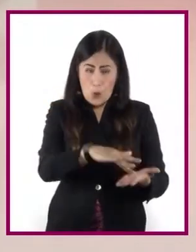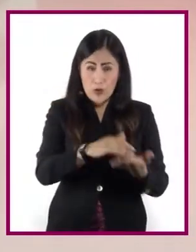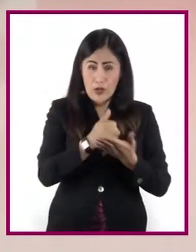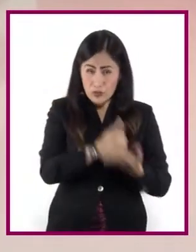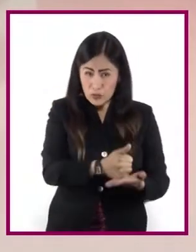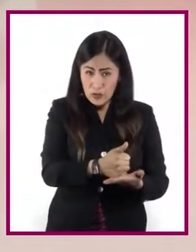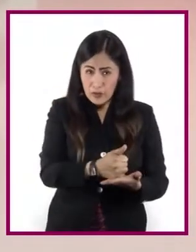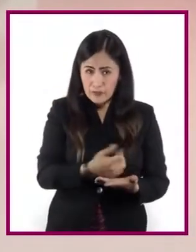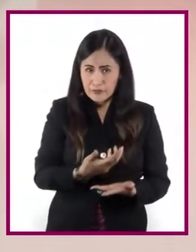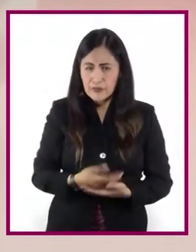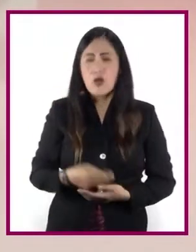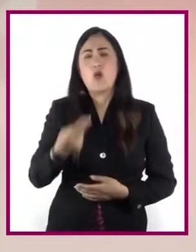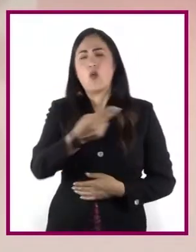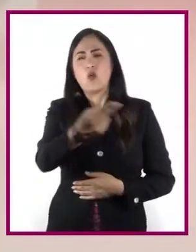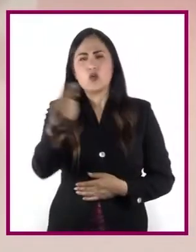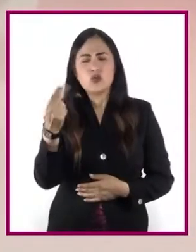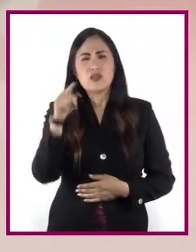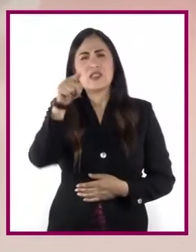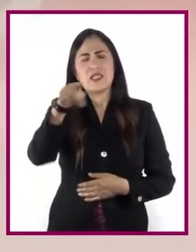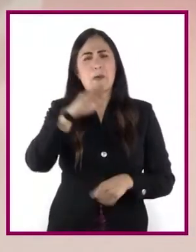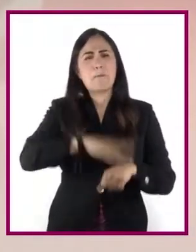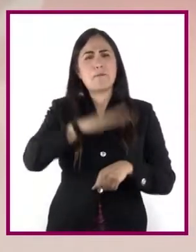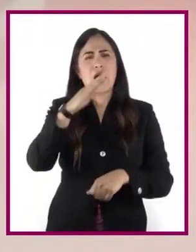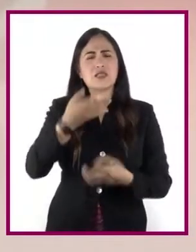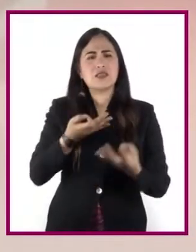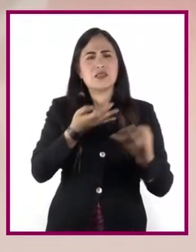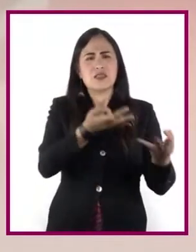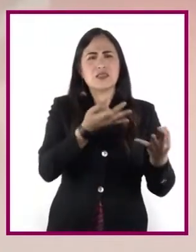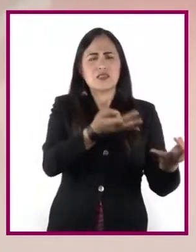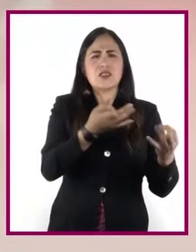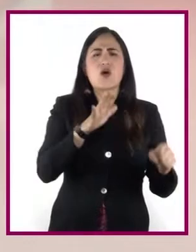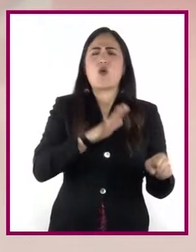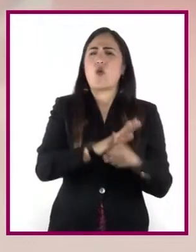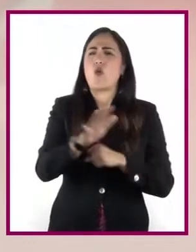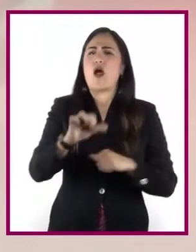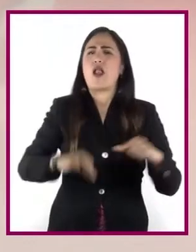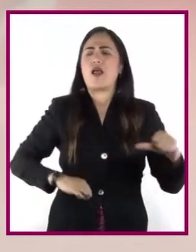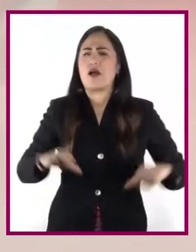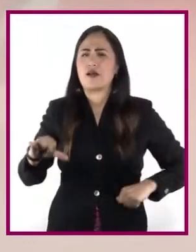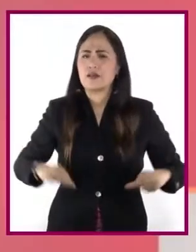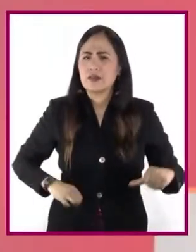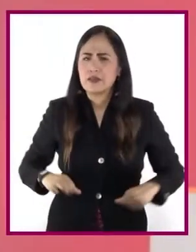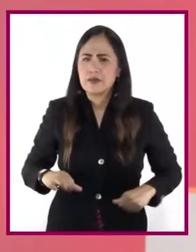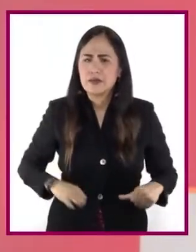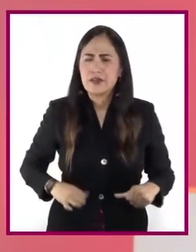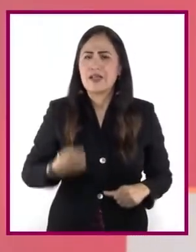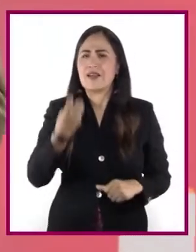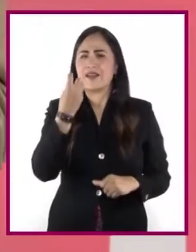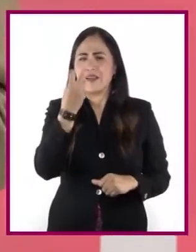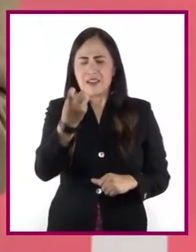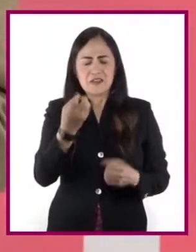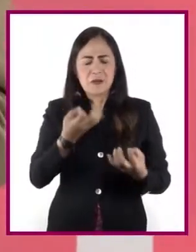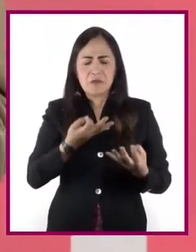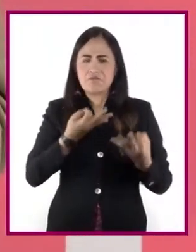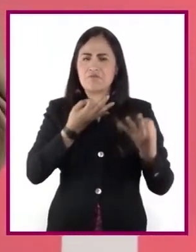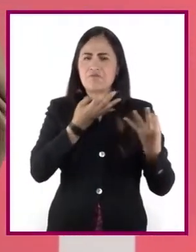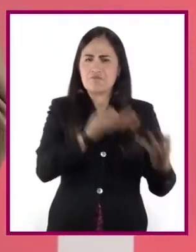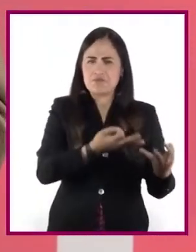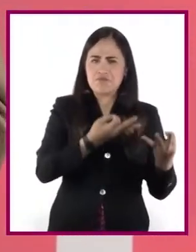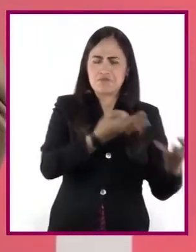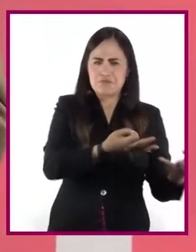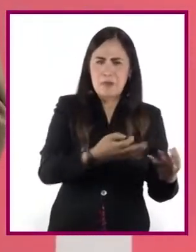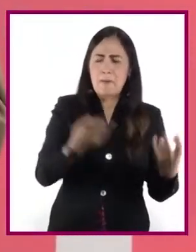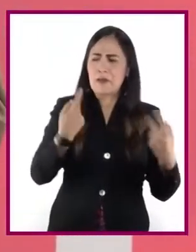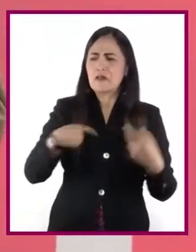Piensen qué es lo que a ustedes les llama más la atención y consideran que es atractivo para